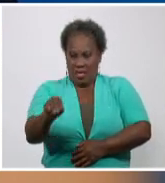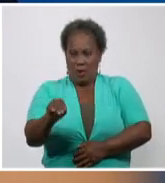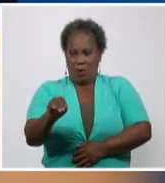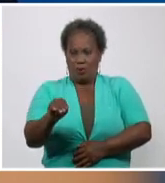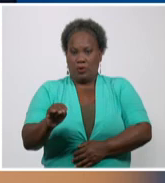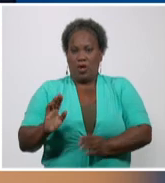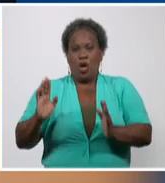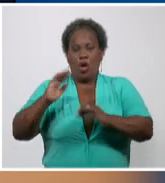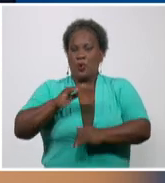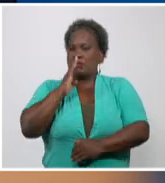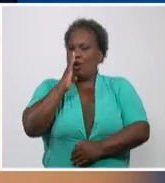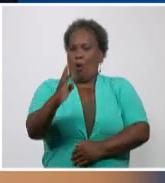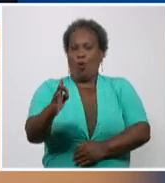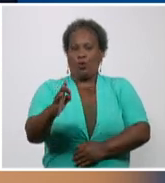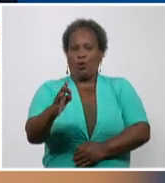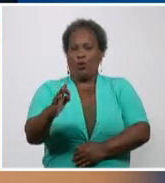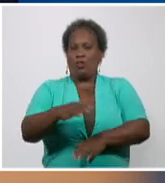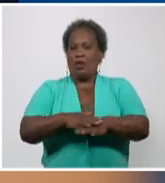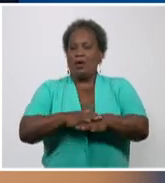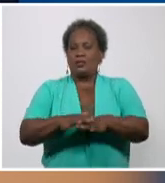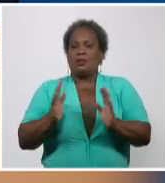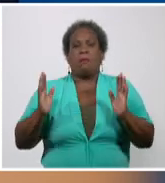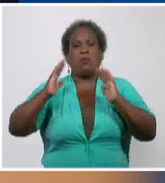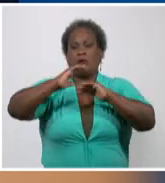hay odio de raza porque no hay